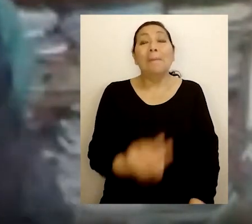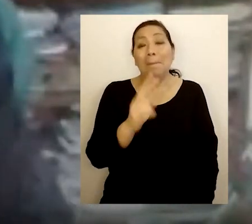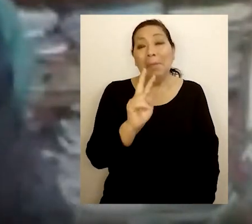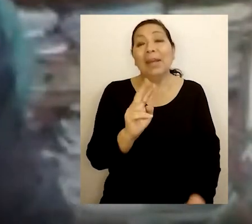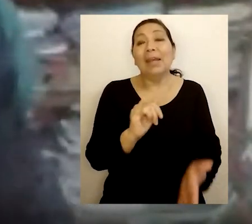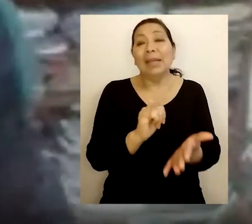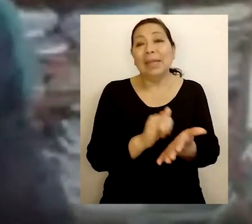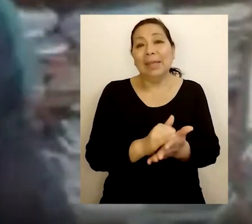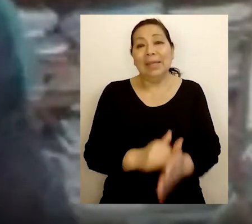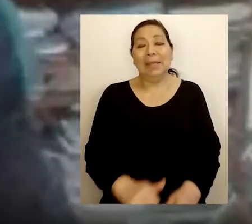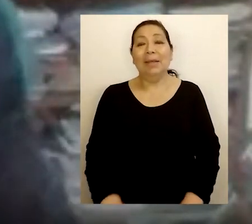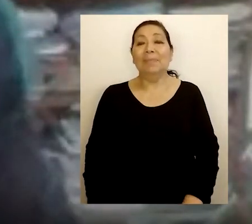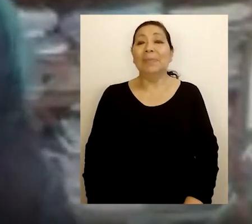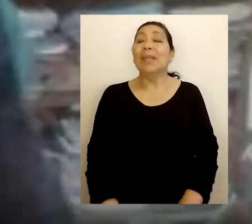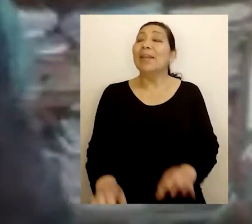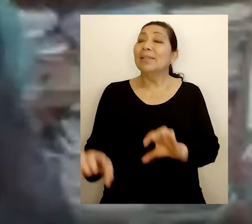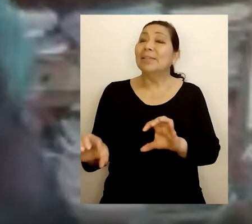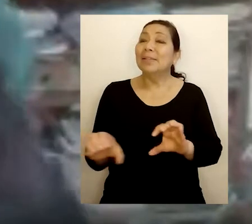determina de que